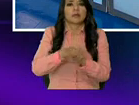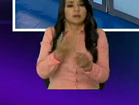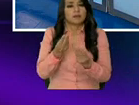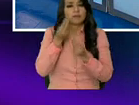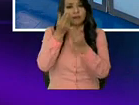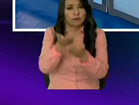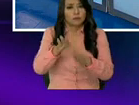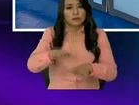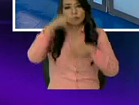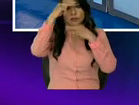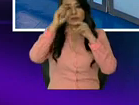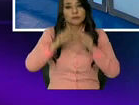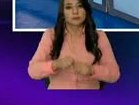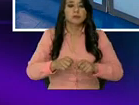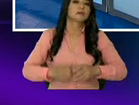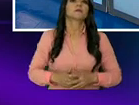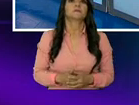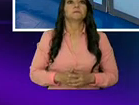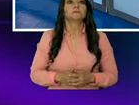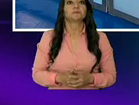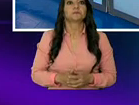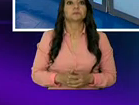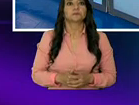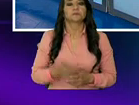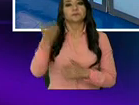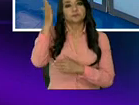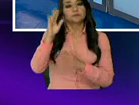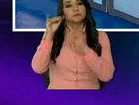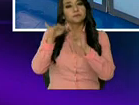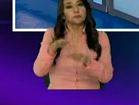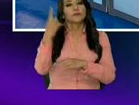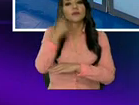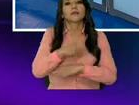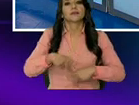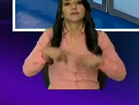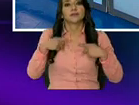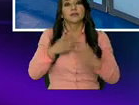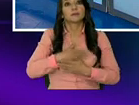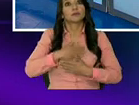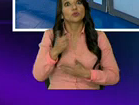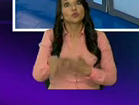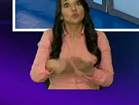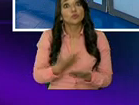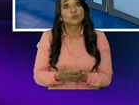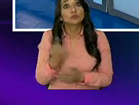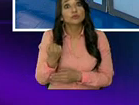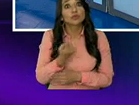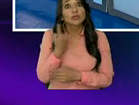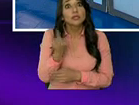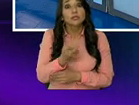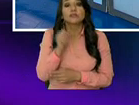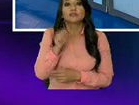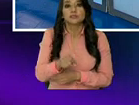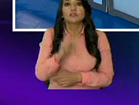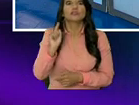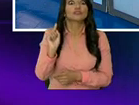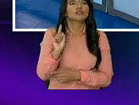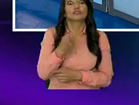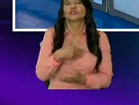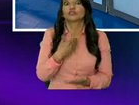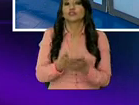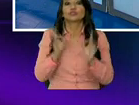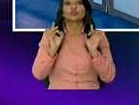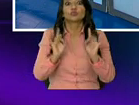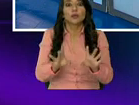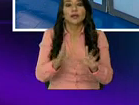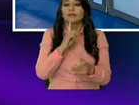les tendremos al tanto. Así que el día sea bendecido, viviendo un día a la vez. Mi querido Gordo, ¿llegaste? Solito. Buenos días, he llegado con muchísima suerte,